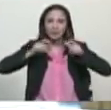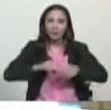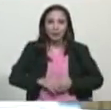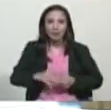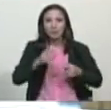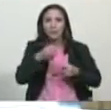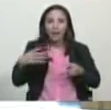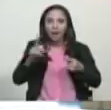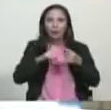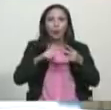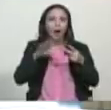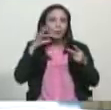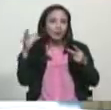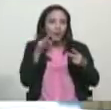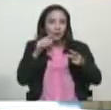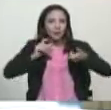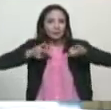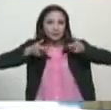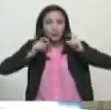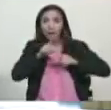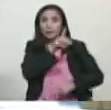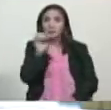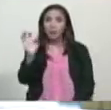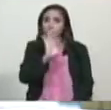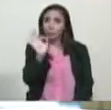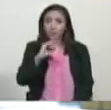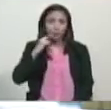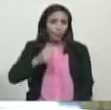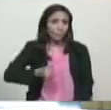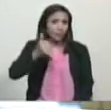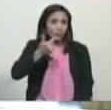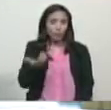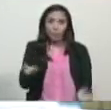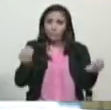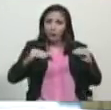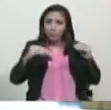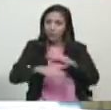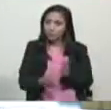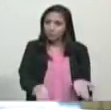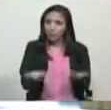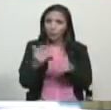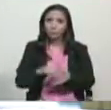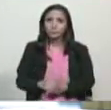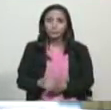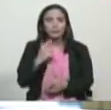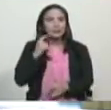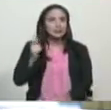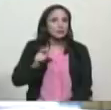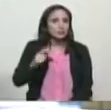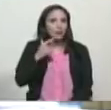amarillo. Tenemos que producir el 100% y más, ¿ya? Ya es una cuestión de necesidad